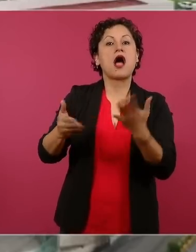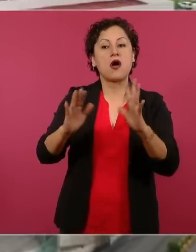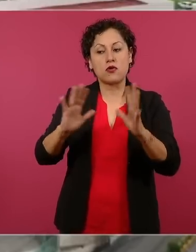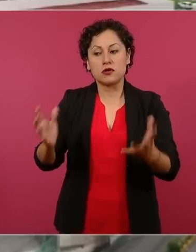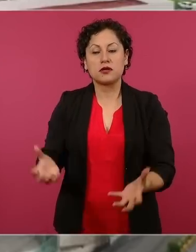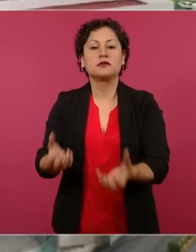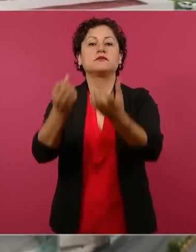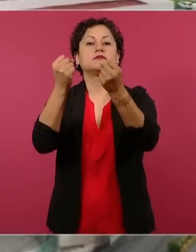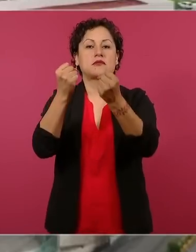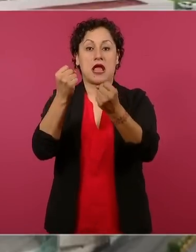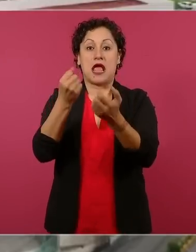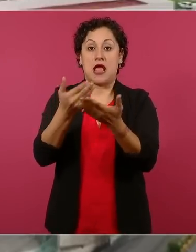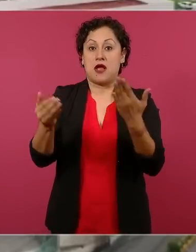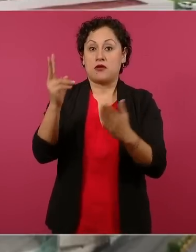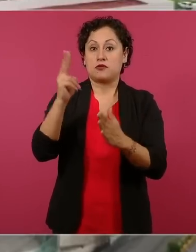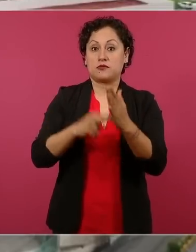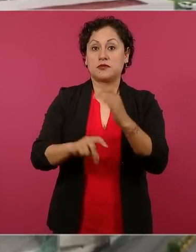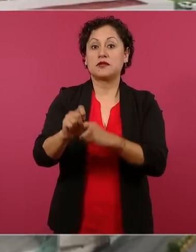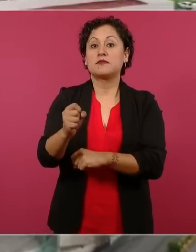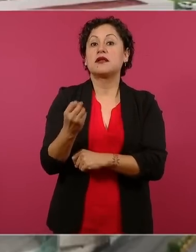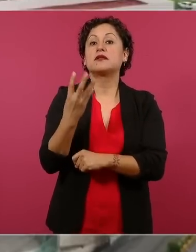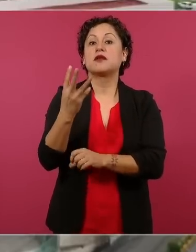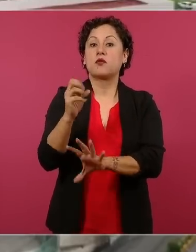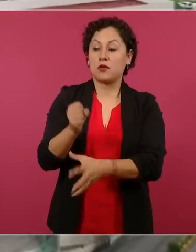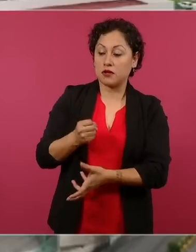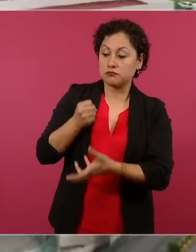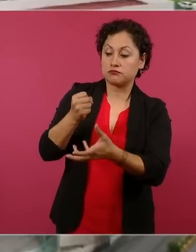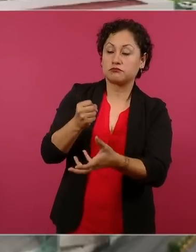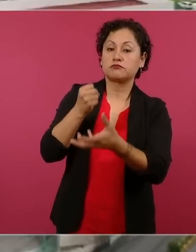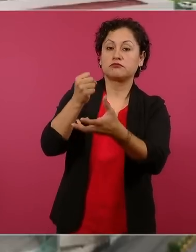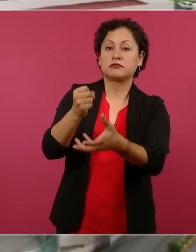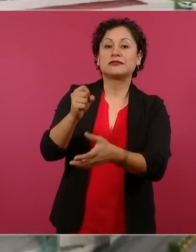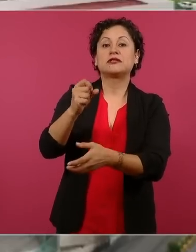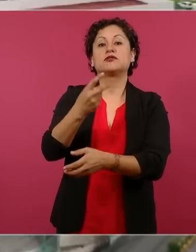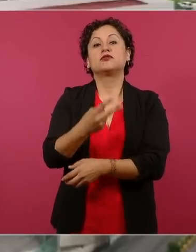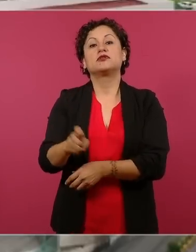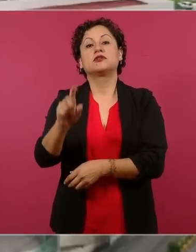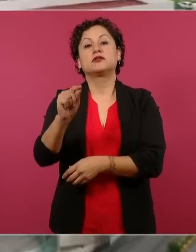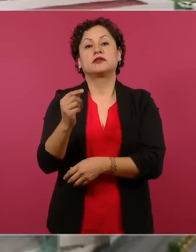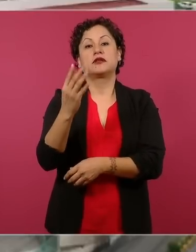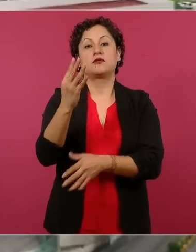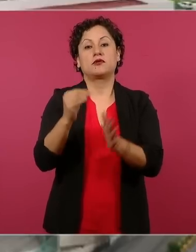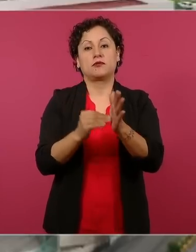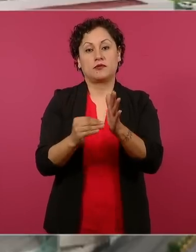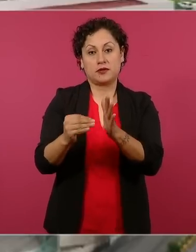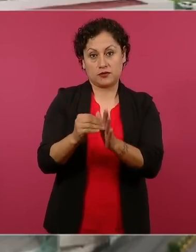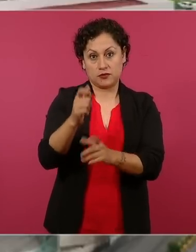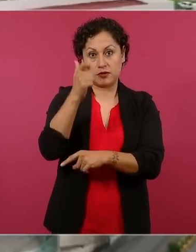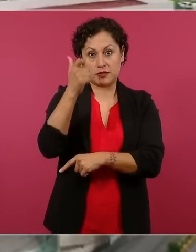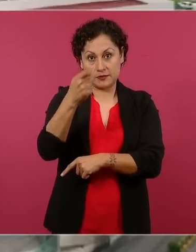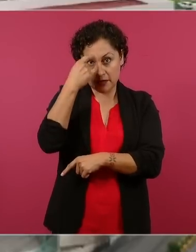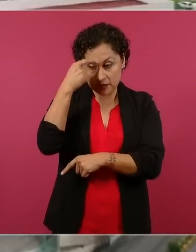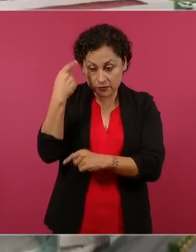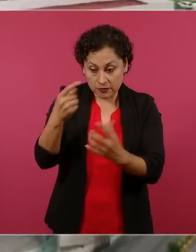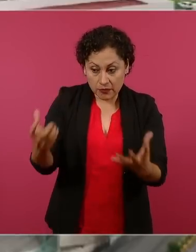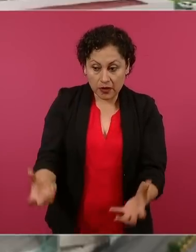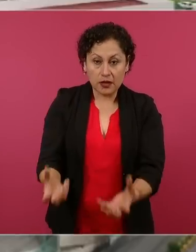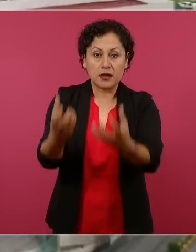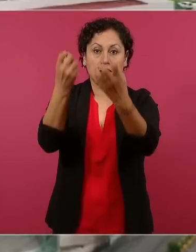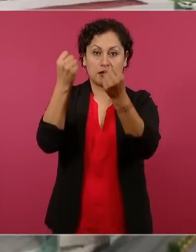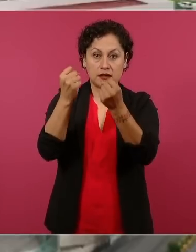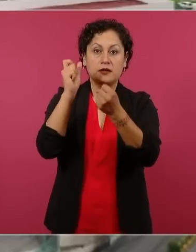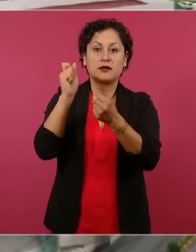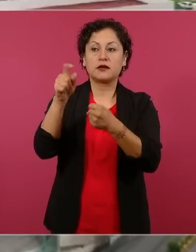este 2024. Fue una inversión adicional de 374 millones de pesos para la población sin